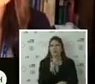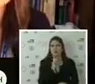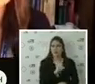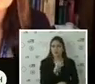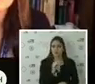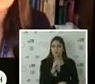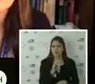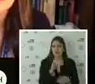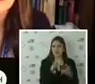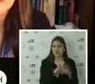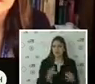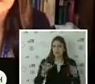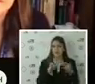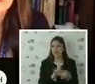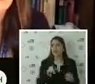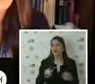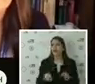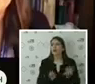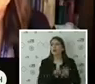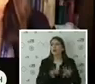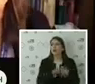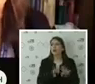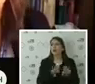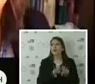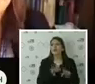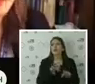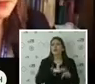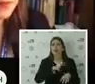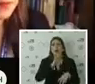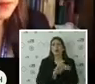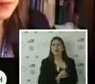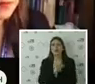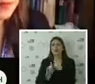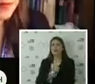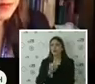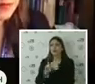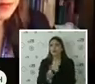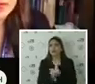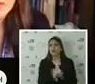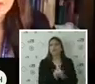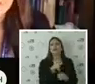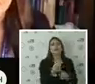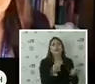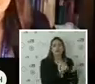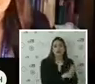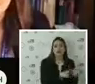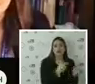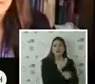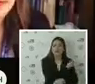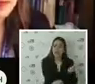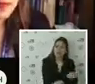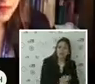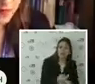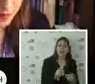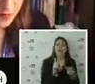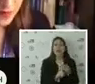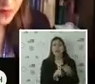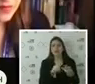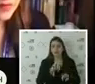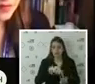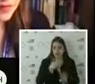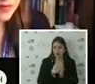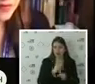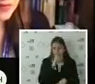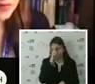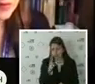que visibilicemos la magnitud de problemáticas que se presentan en el ámbito familiar, en el ámbito de la violencia hacia las mujeres, que